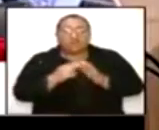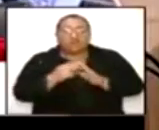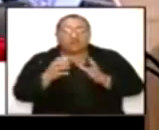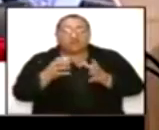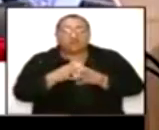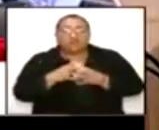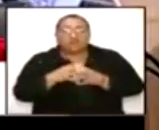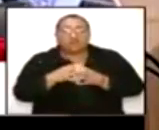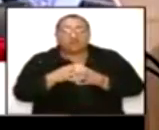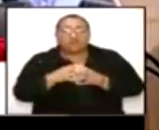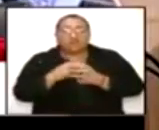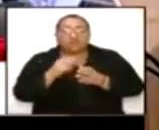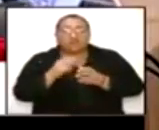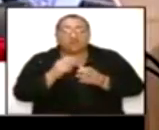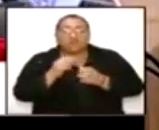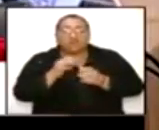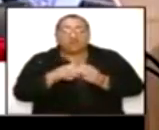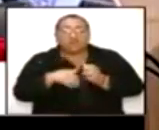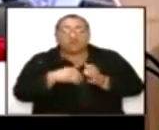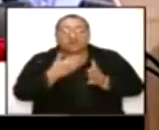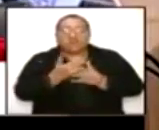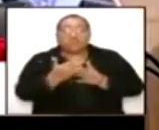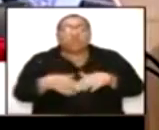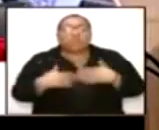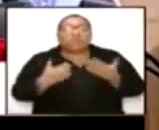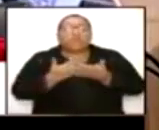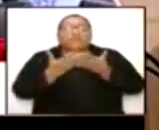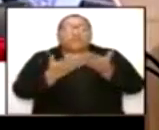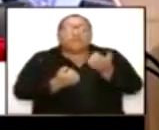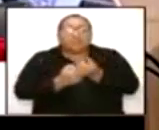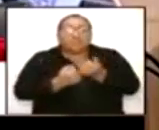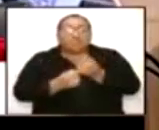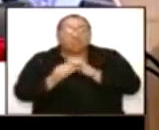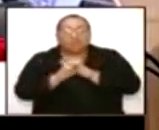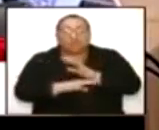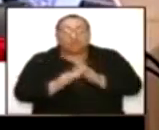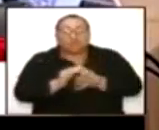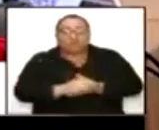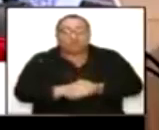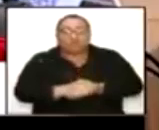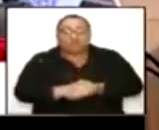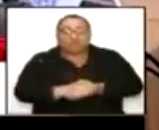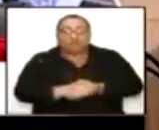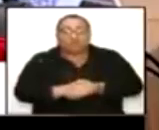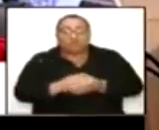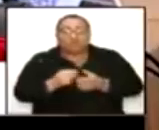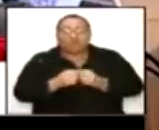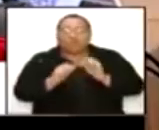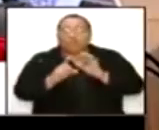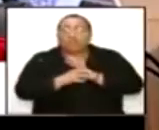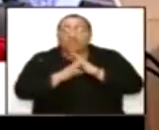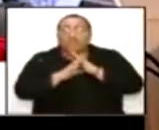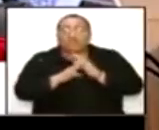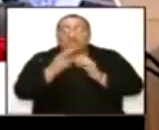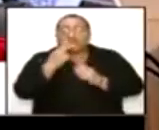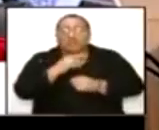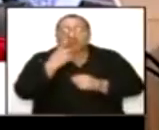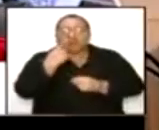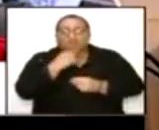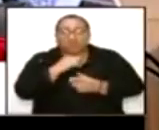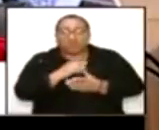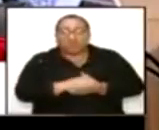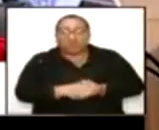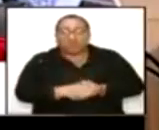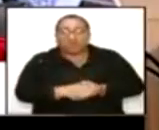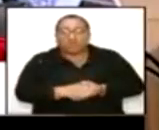del Perú, todas las instituciones involucradas en brindar la protección y la defensa de los derechos de los niños, niñas y